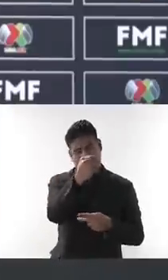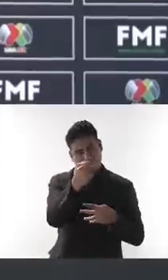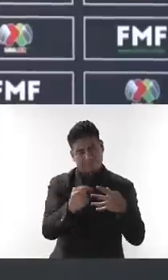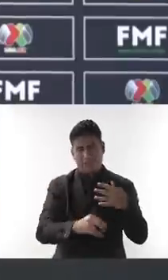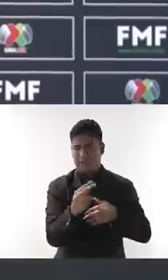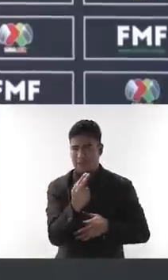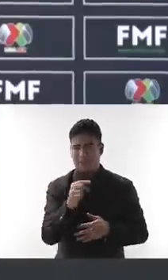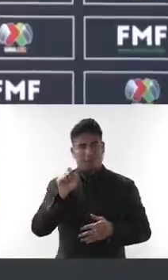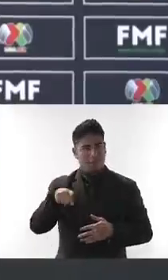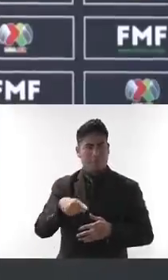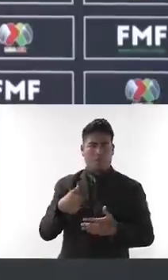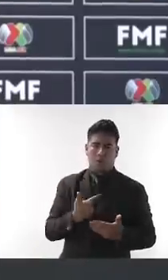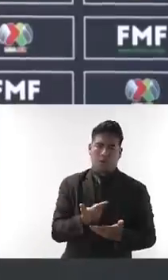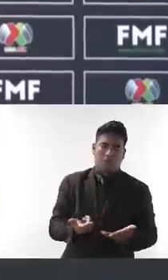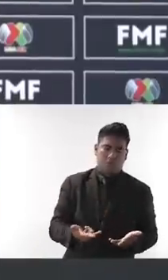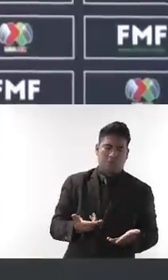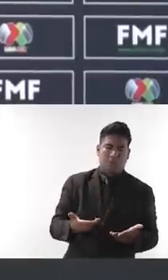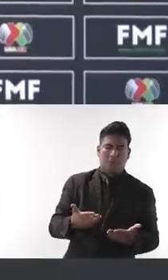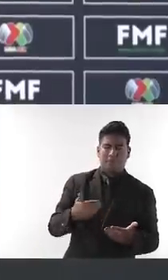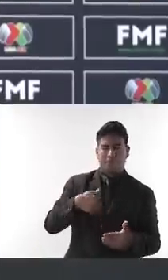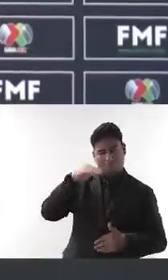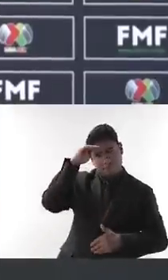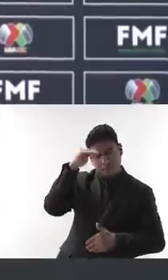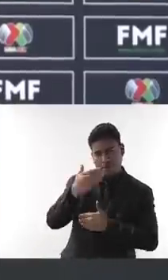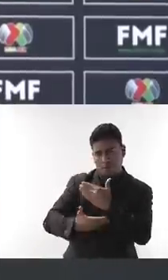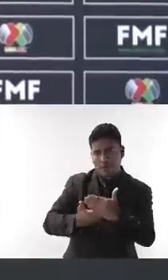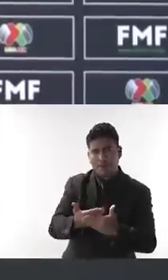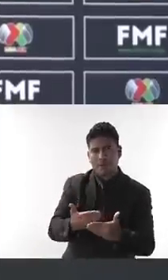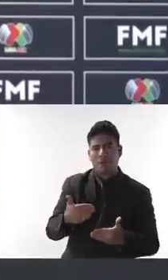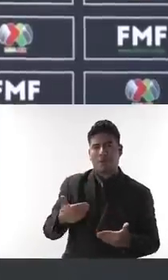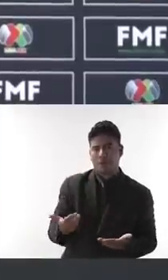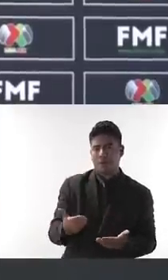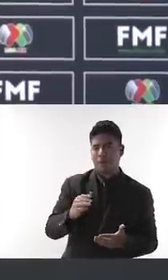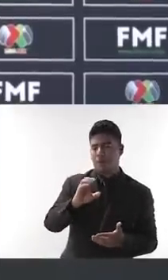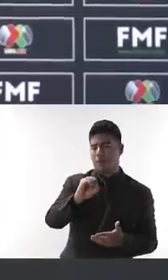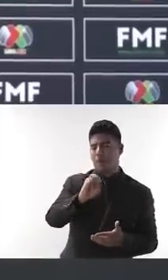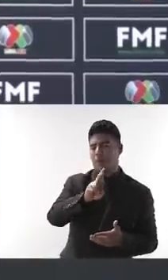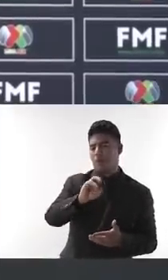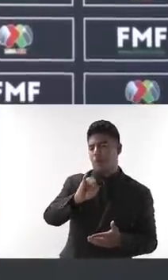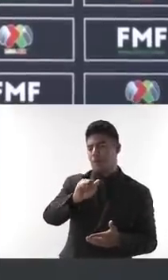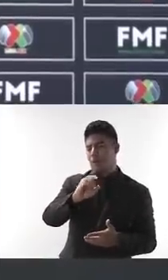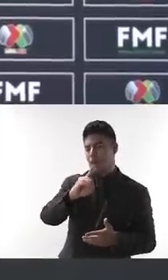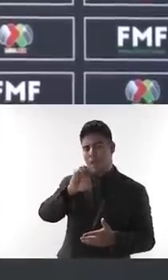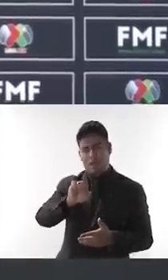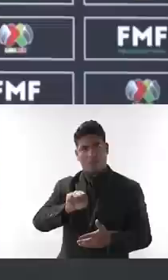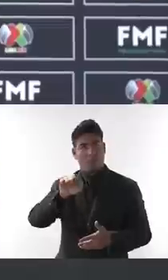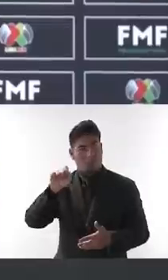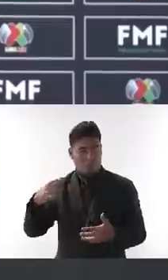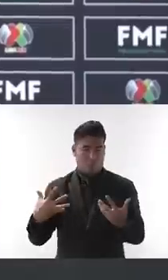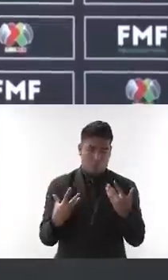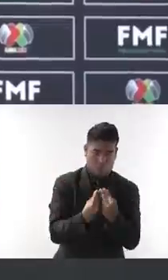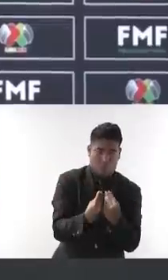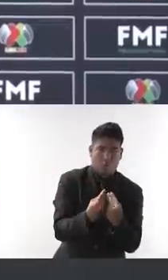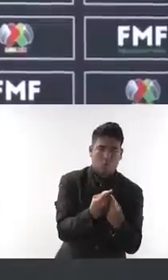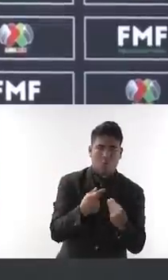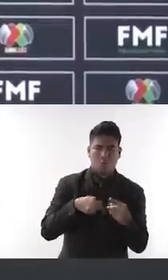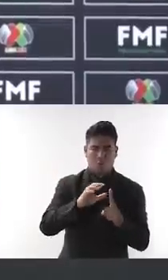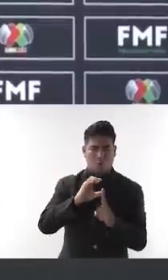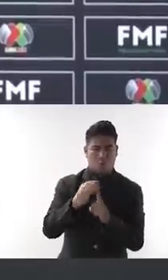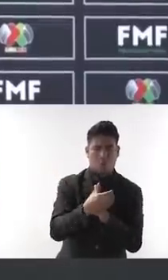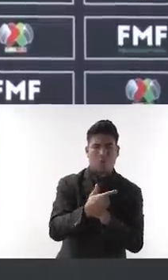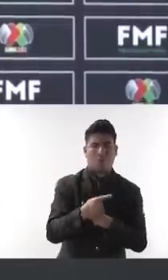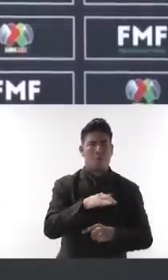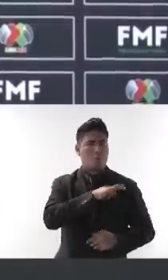señor Ordiales con el señor Ares y el señor Ares con el Comité de Selecciones Nacionales para encontrar a este mejor